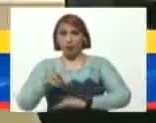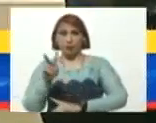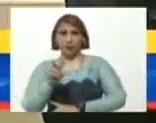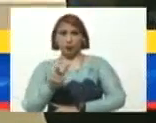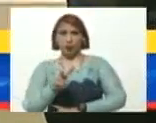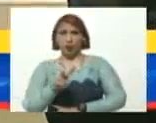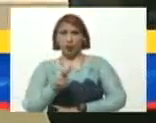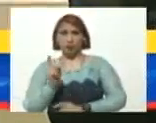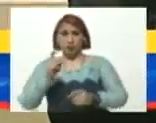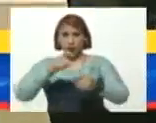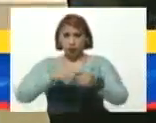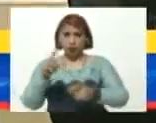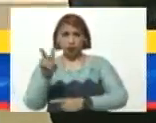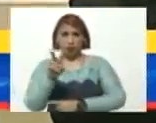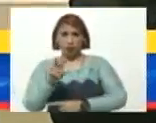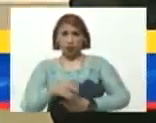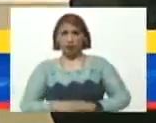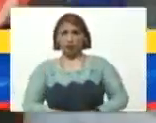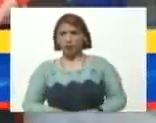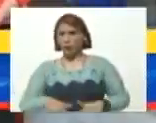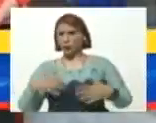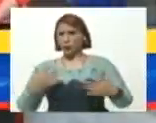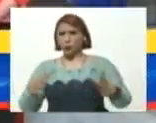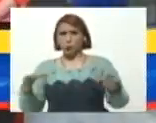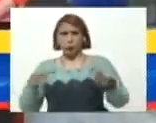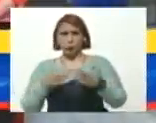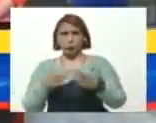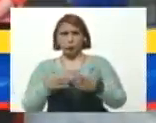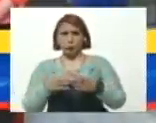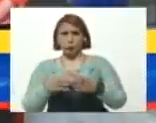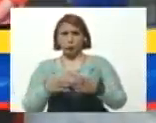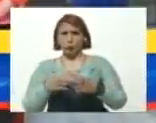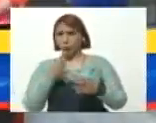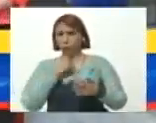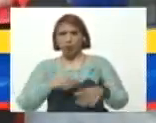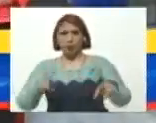venezolano. Tremendo equipo, inigualable.